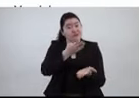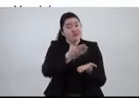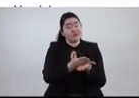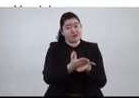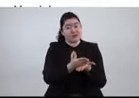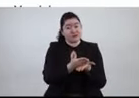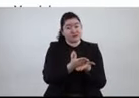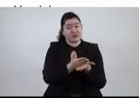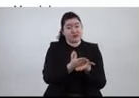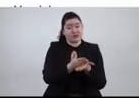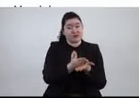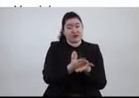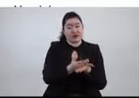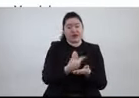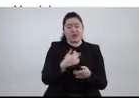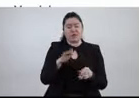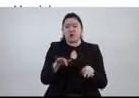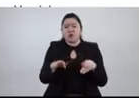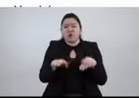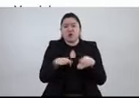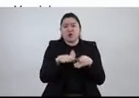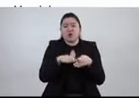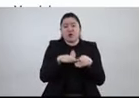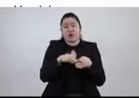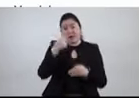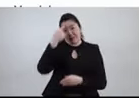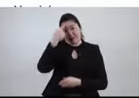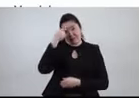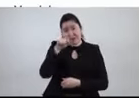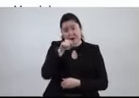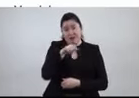vacunación que mejor le convenga